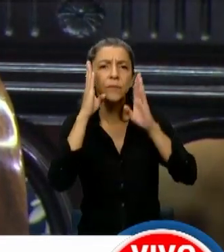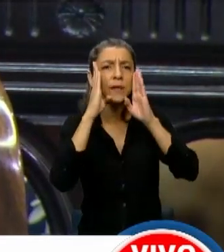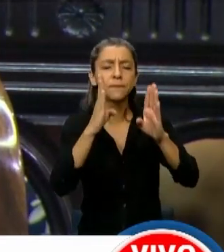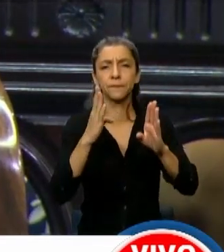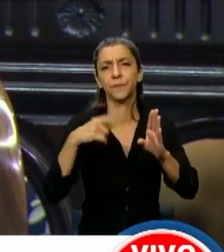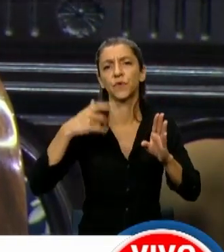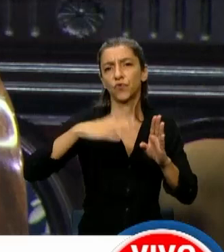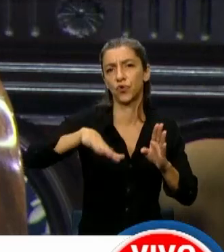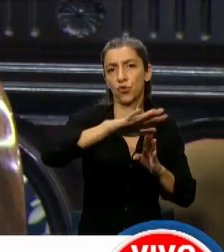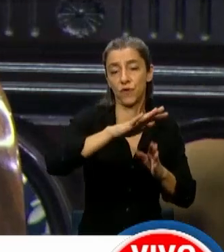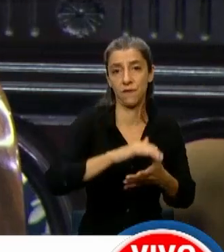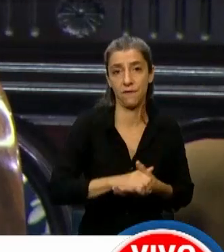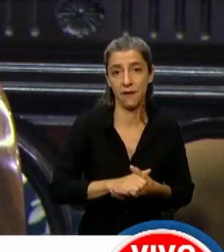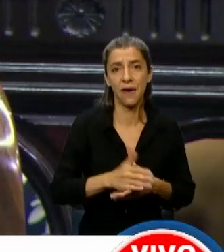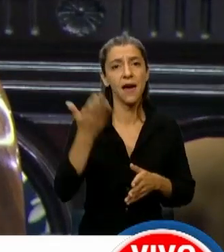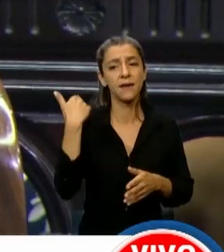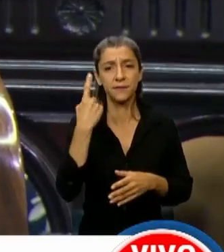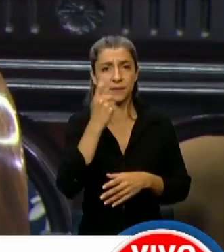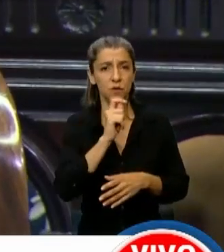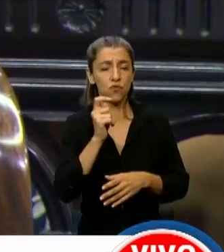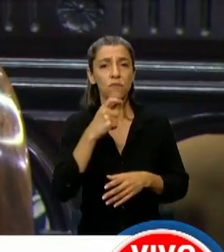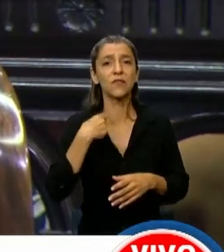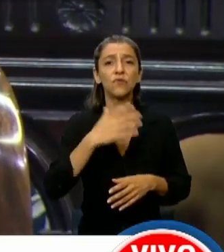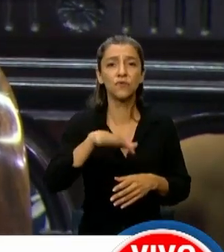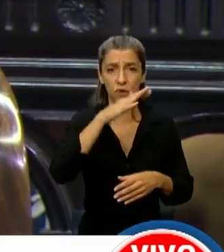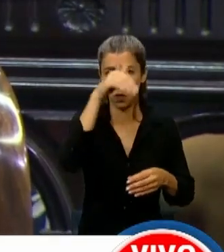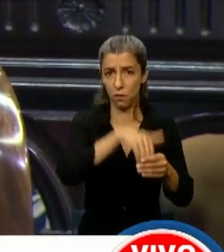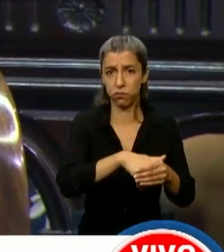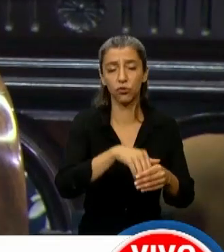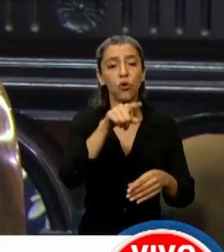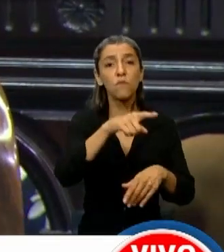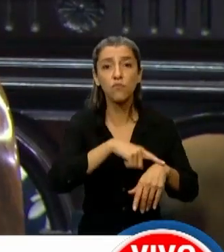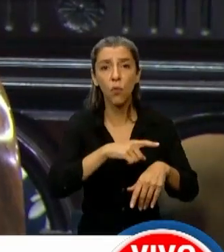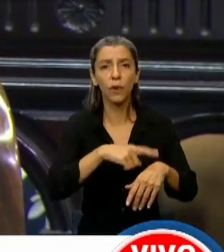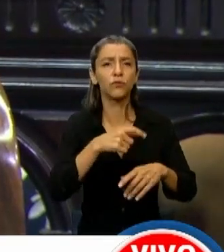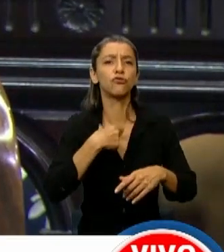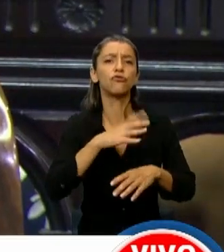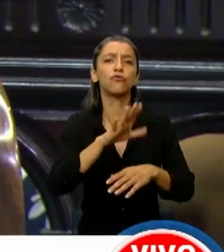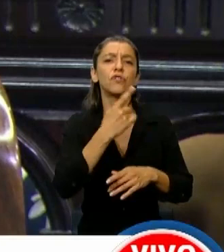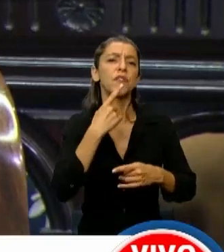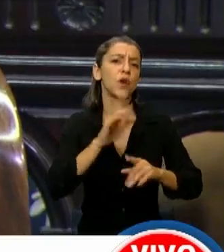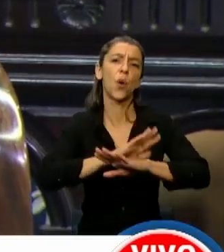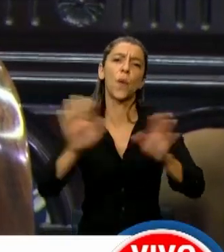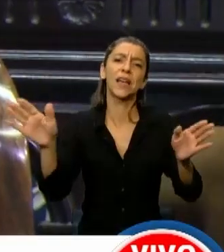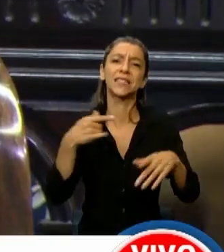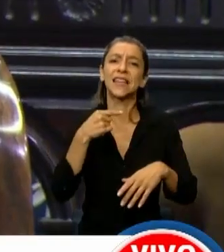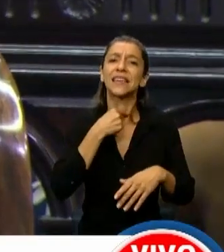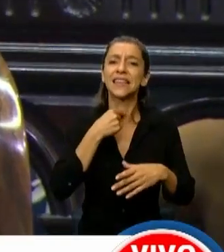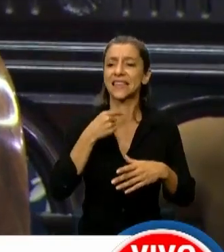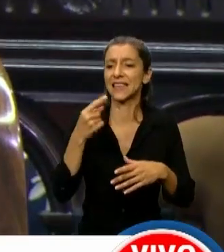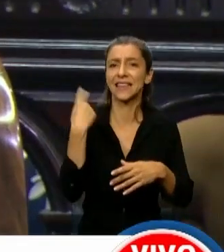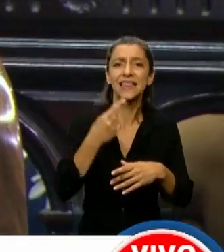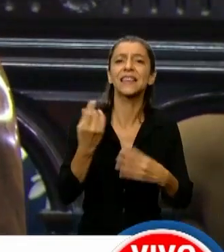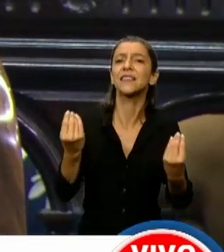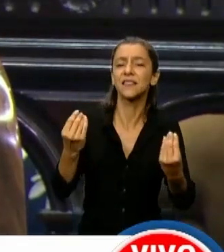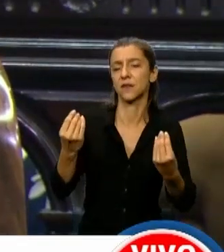votó y nos dio un mensaje claro, dijo basta, basta de excusas, resuelvan mis problemas y